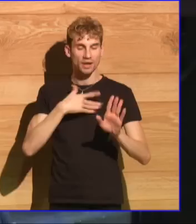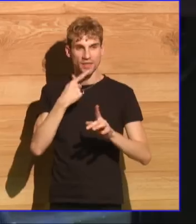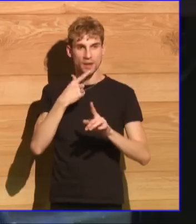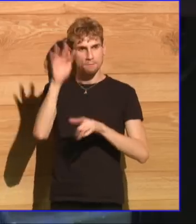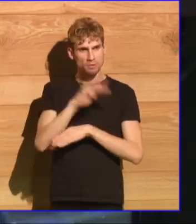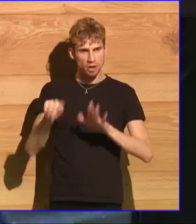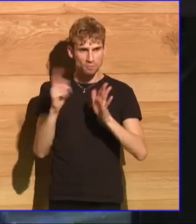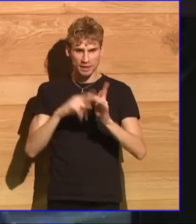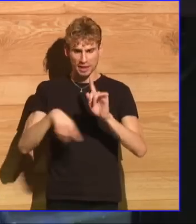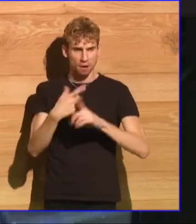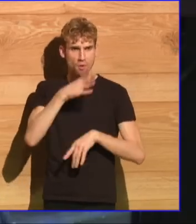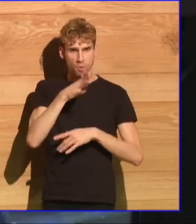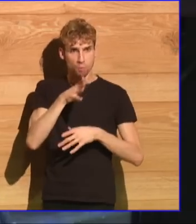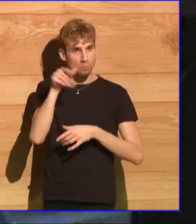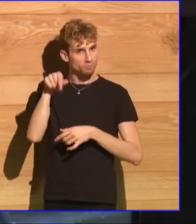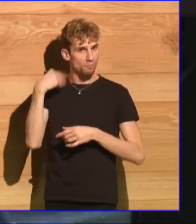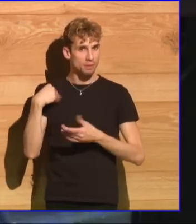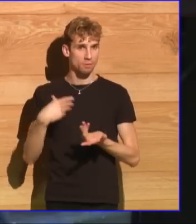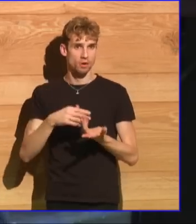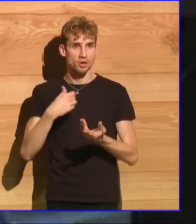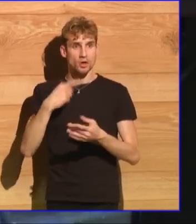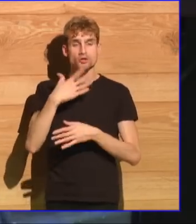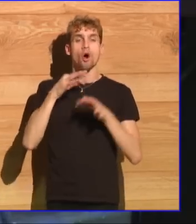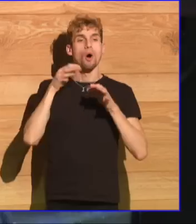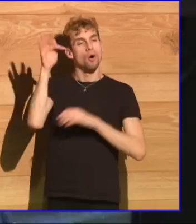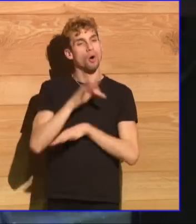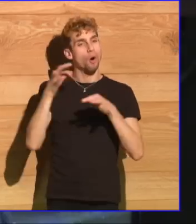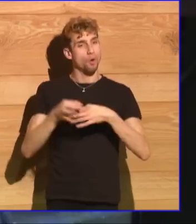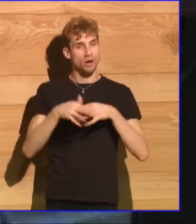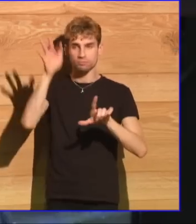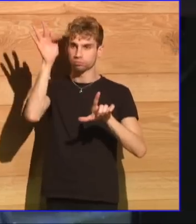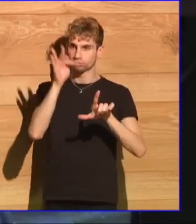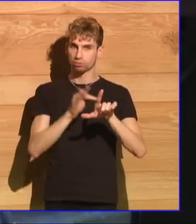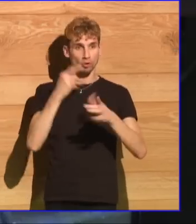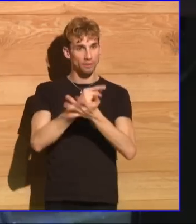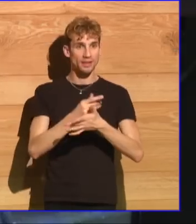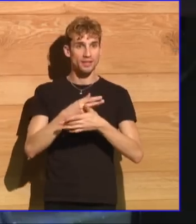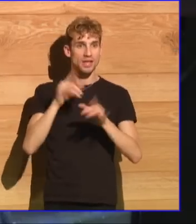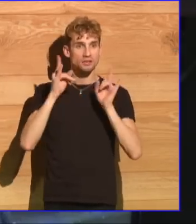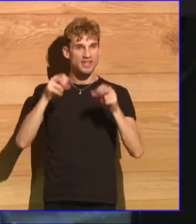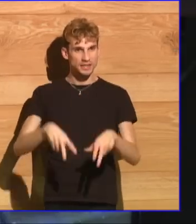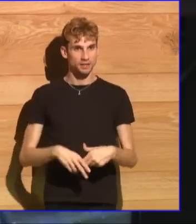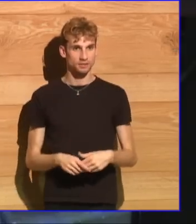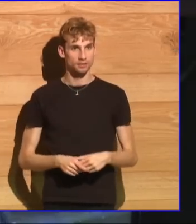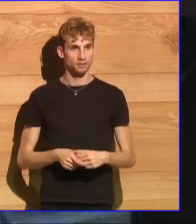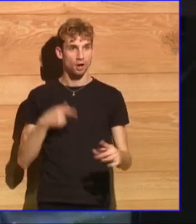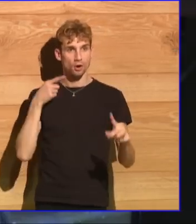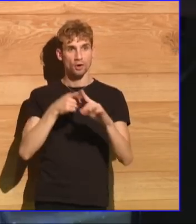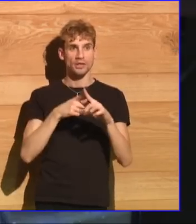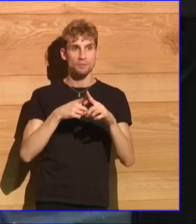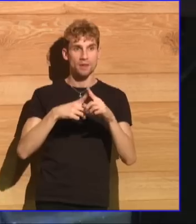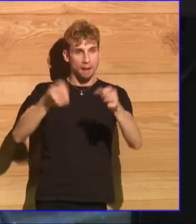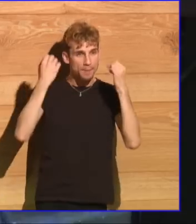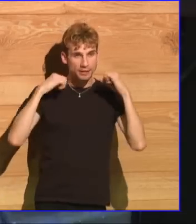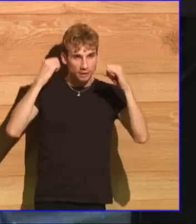resulta fascinante por esa razón. Yo me vería ahora mismo otra vez Always y me la vería sin volumen, solo para disfrutar de ese